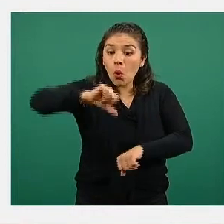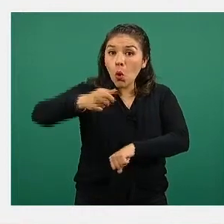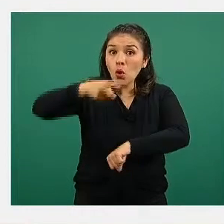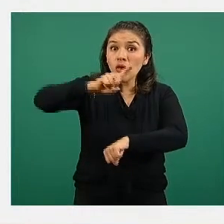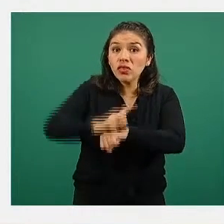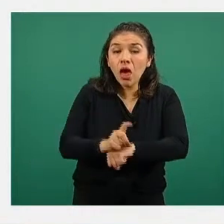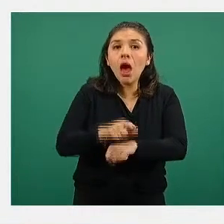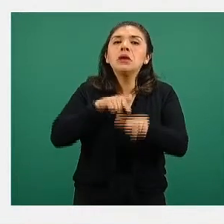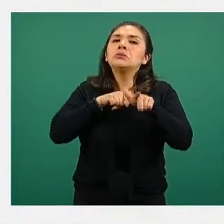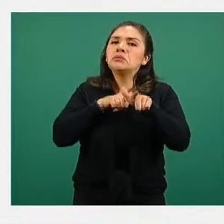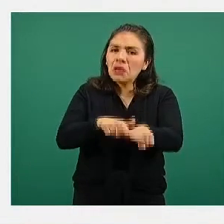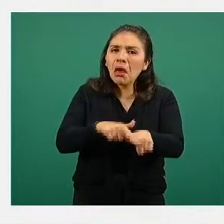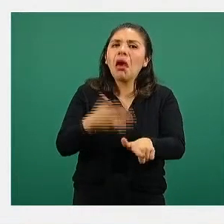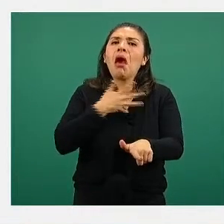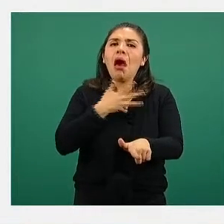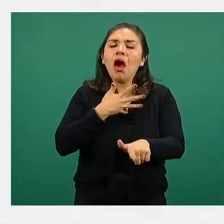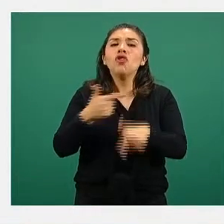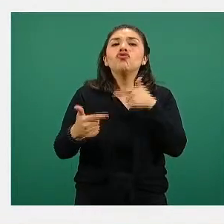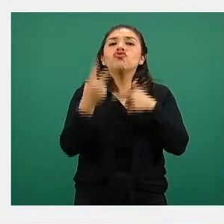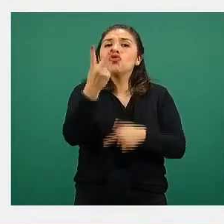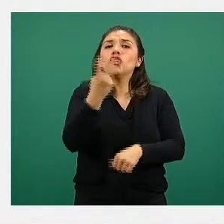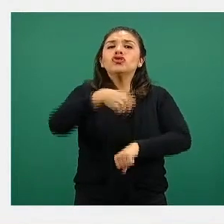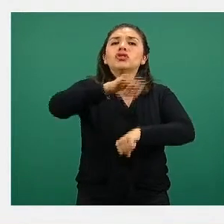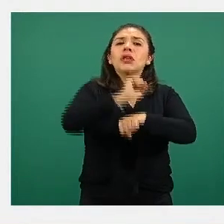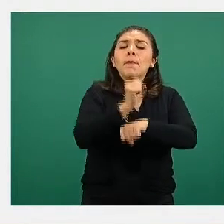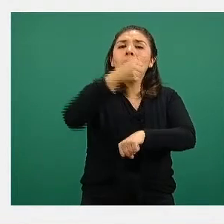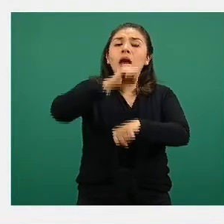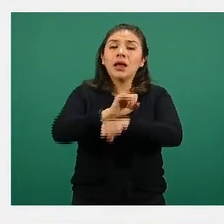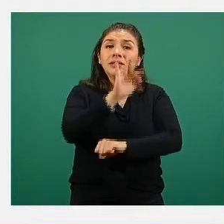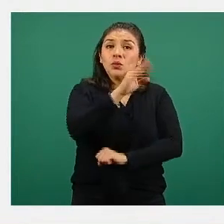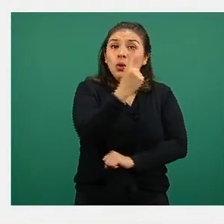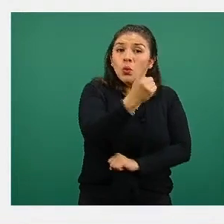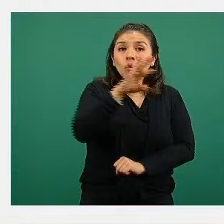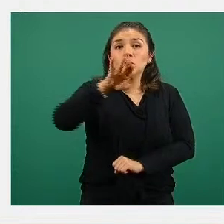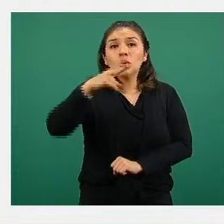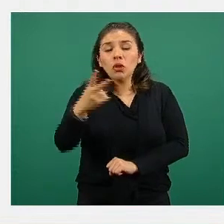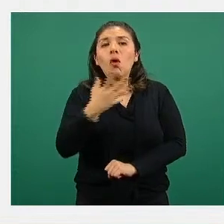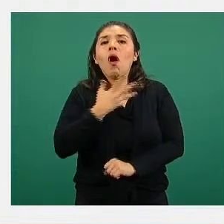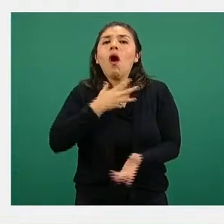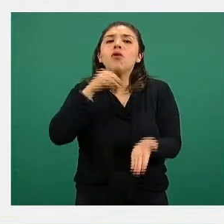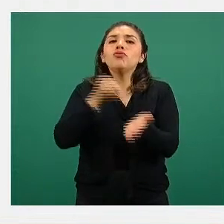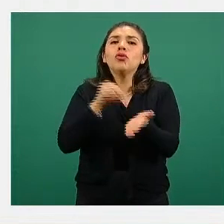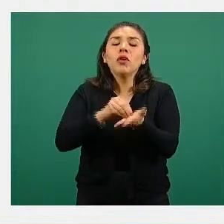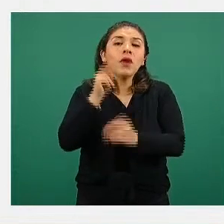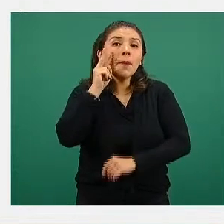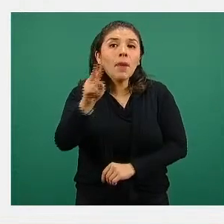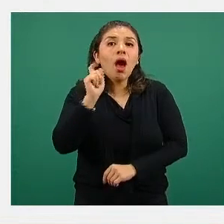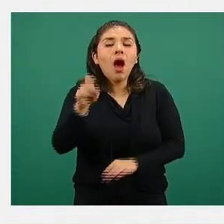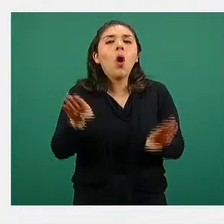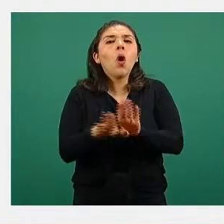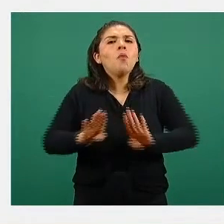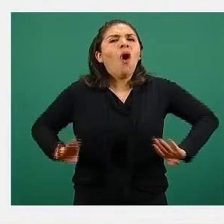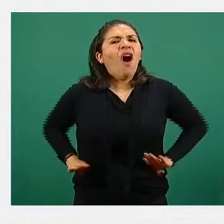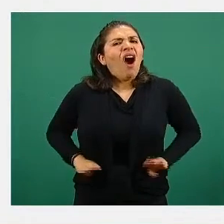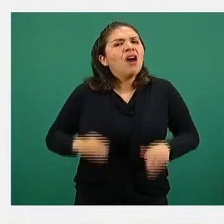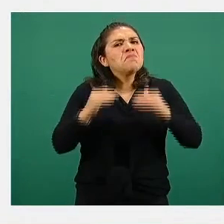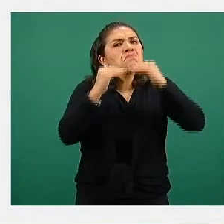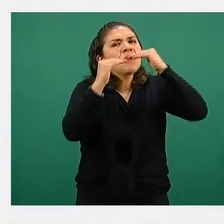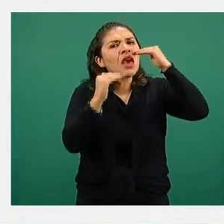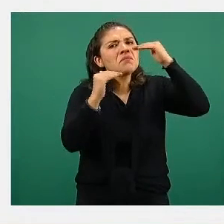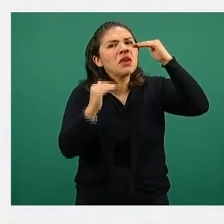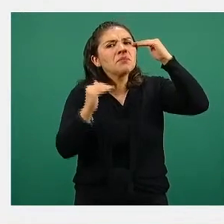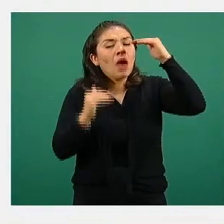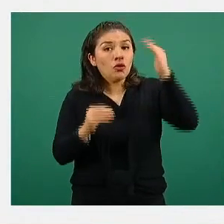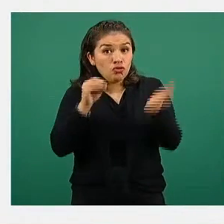también continuaríamos con 2 semanas continuas, 51 y 52, presentando esta tendencia